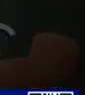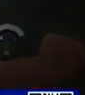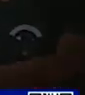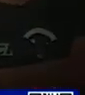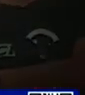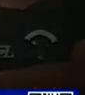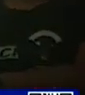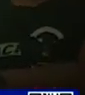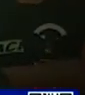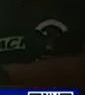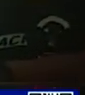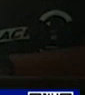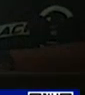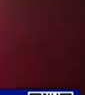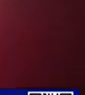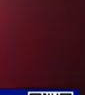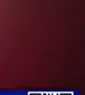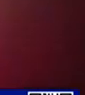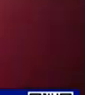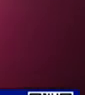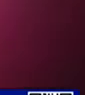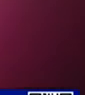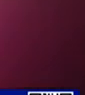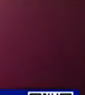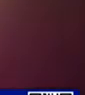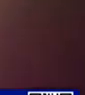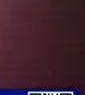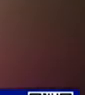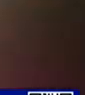Hay una sospechosa.